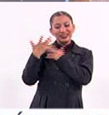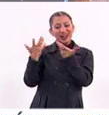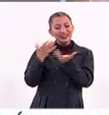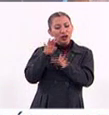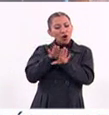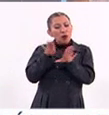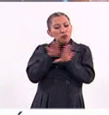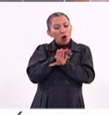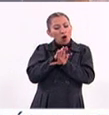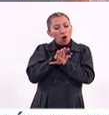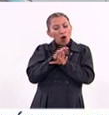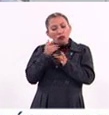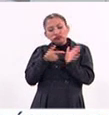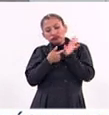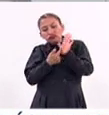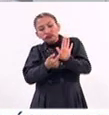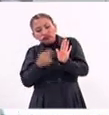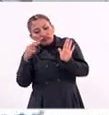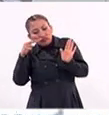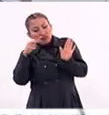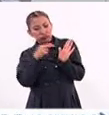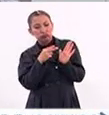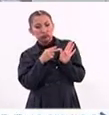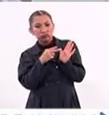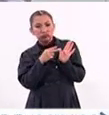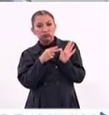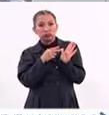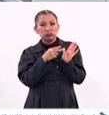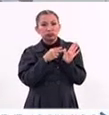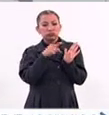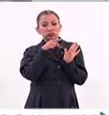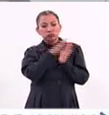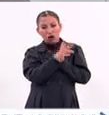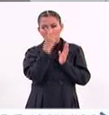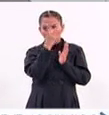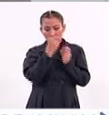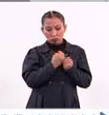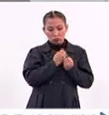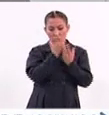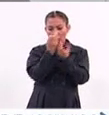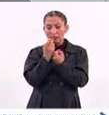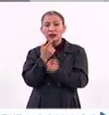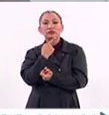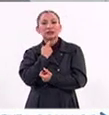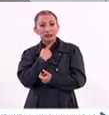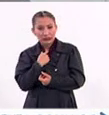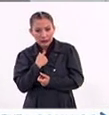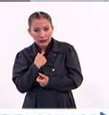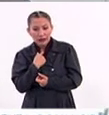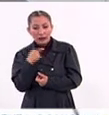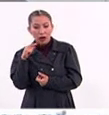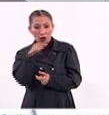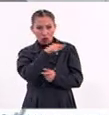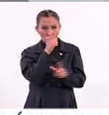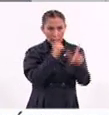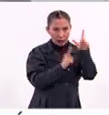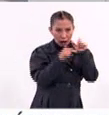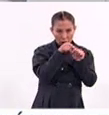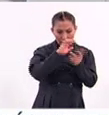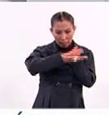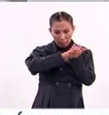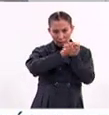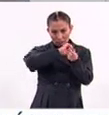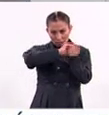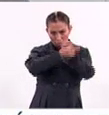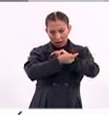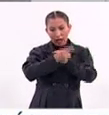hacer un acercamiento entre dos poemas eróticos, uno griego, que él traduce